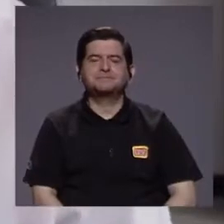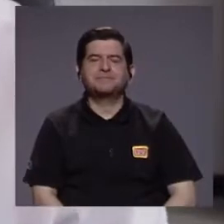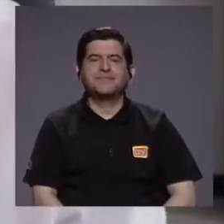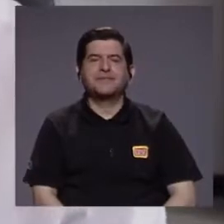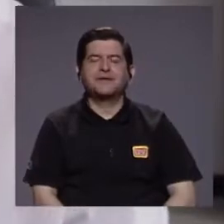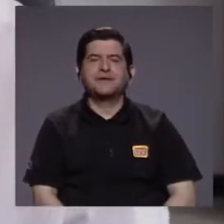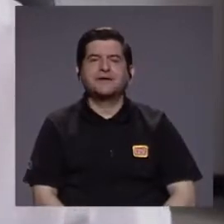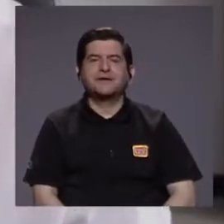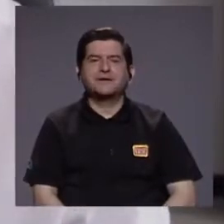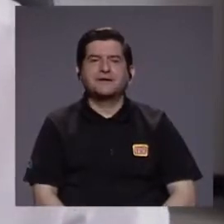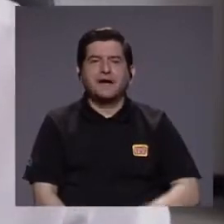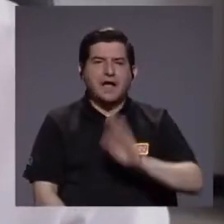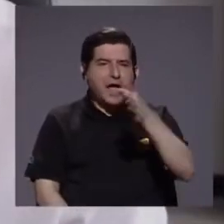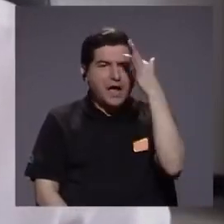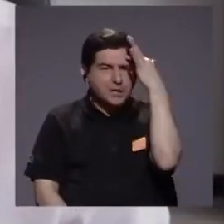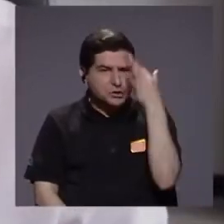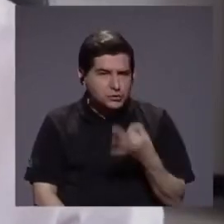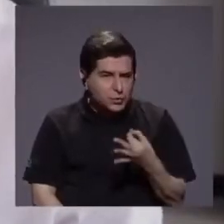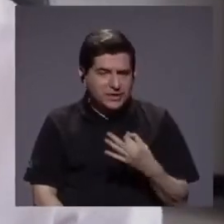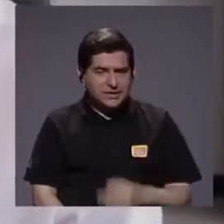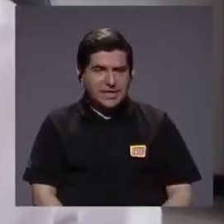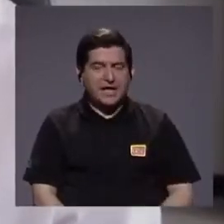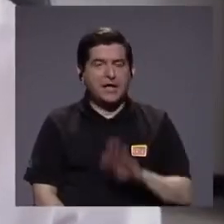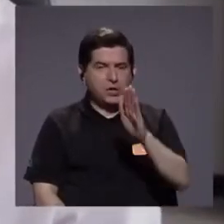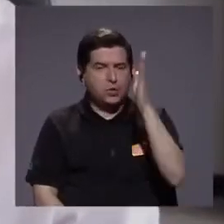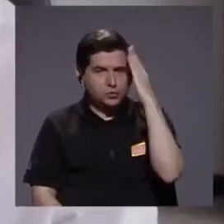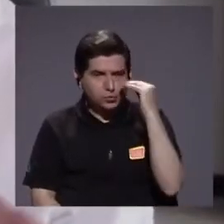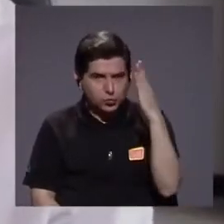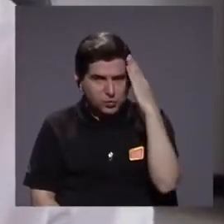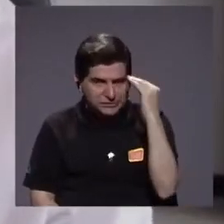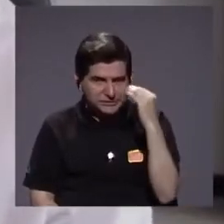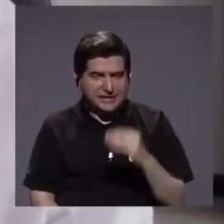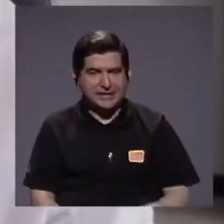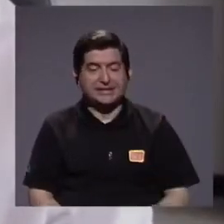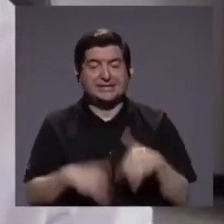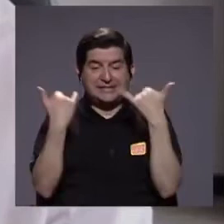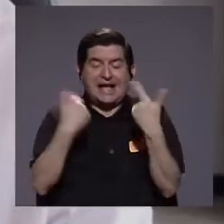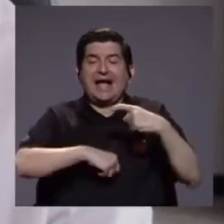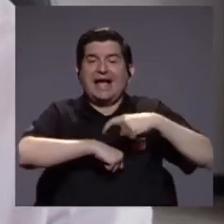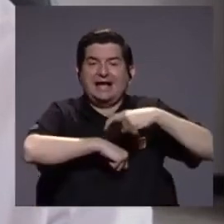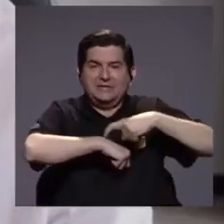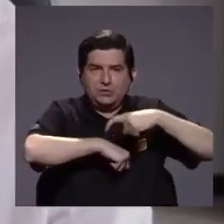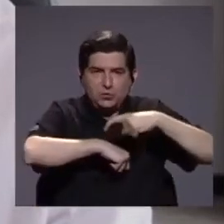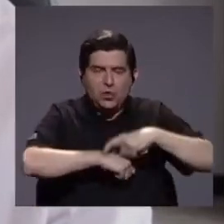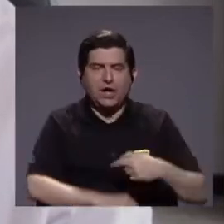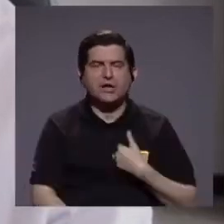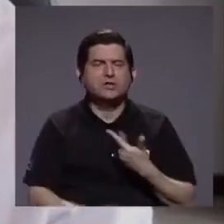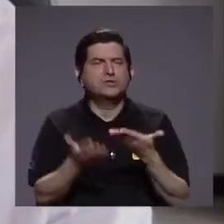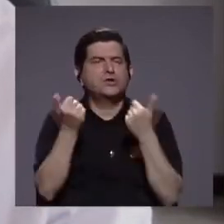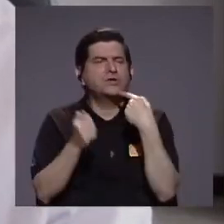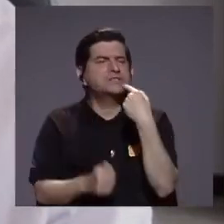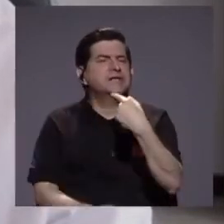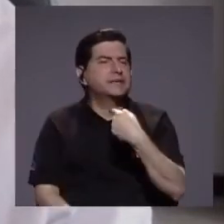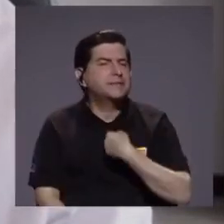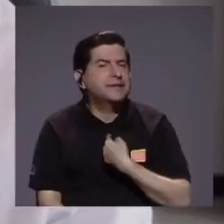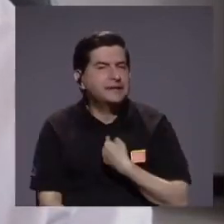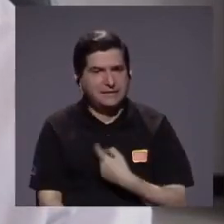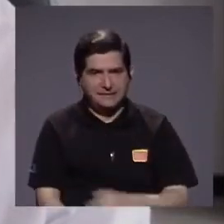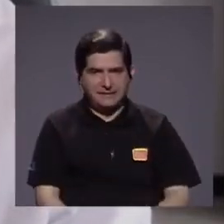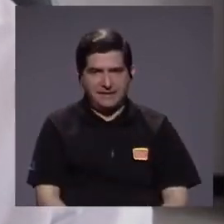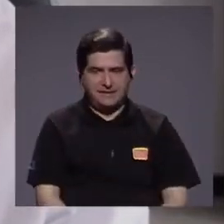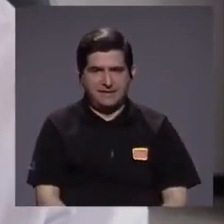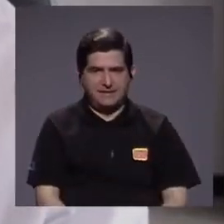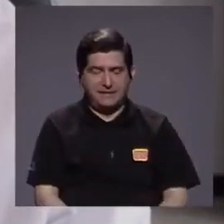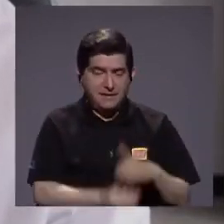Doña Lisbeth, según su criterio y según su experiencia, y en este momento, me gustaría que me indique